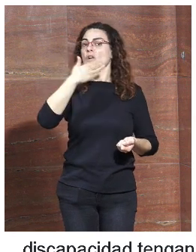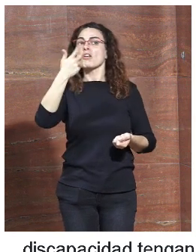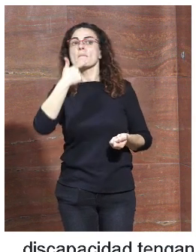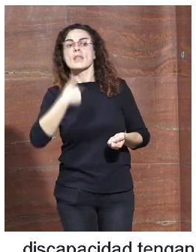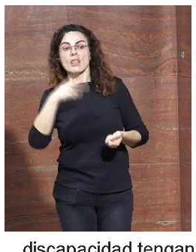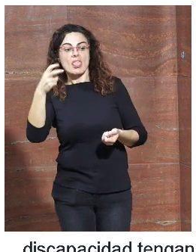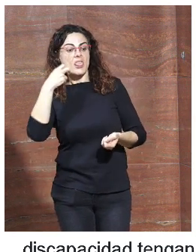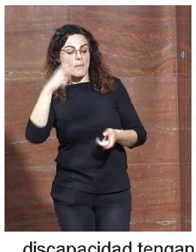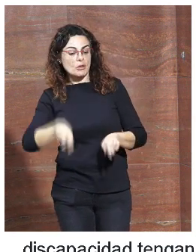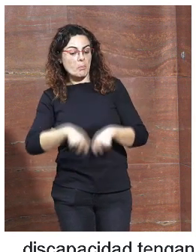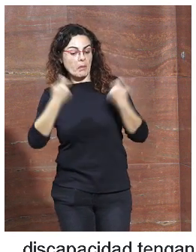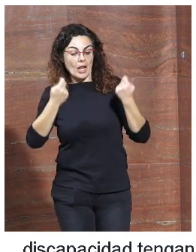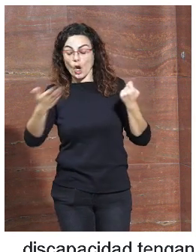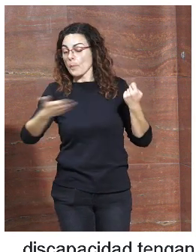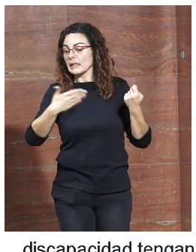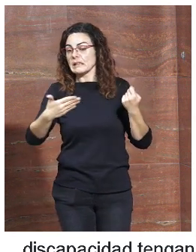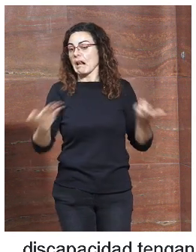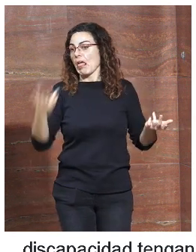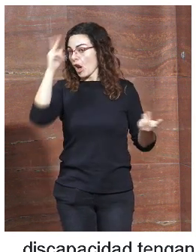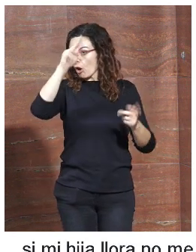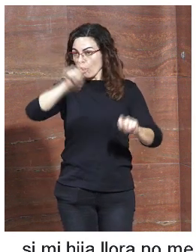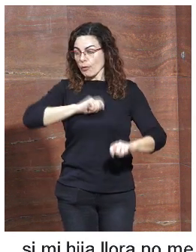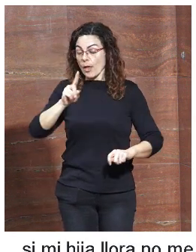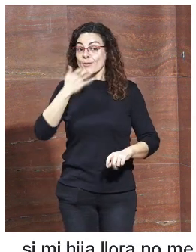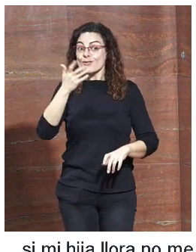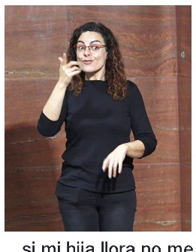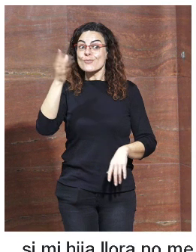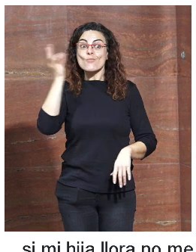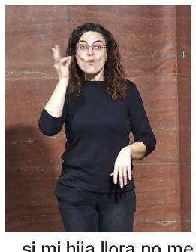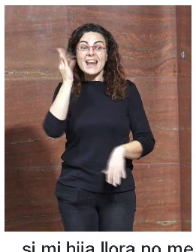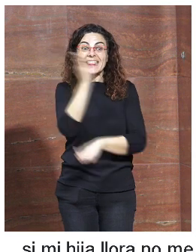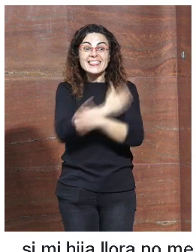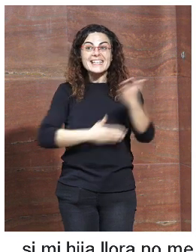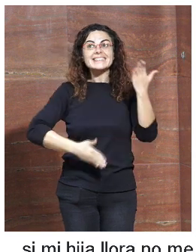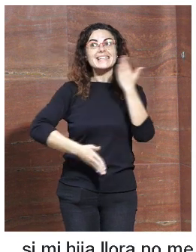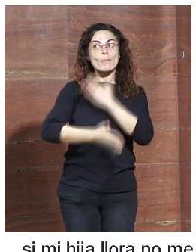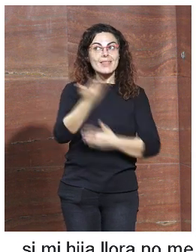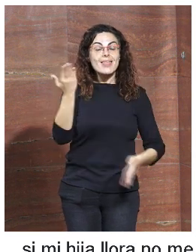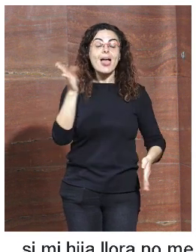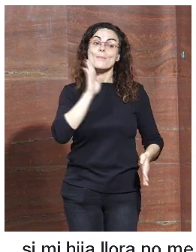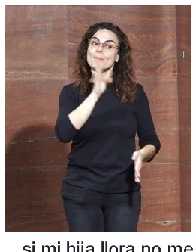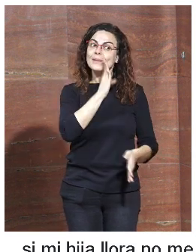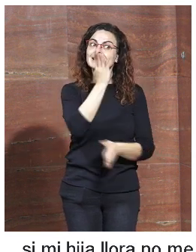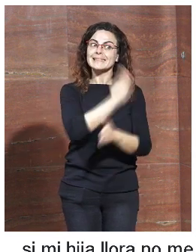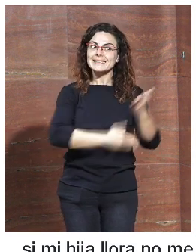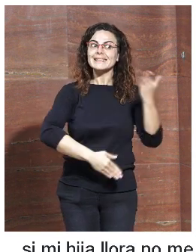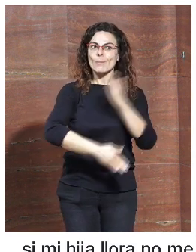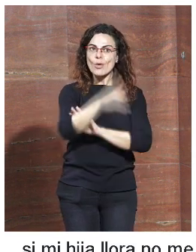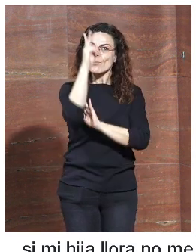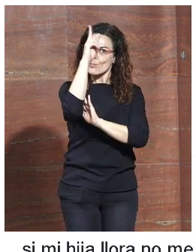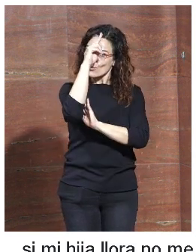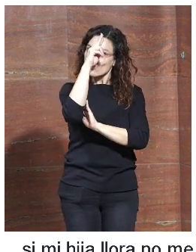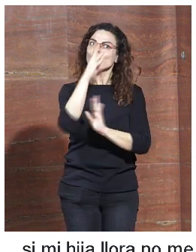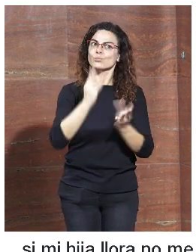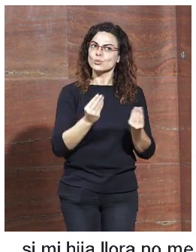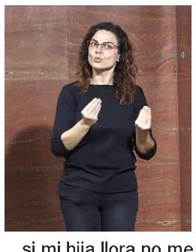hija ha venido con zapatillas rotas. Pero si es una mujer con discapacidad, si es una madre con discapacidad, sí,